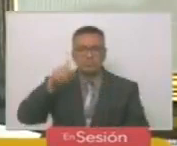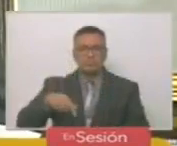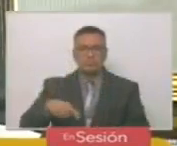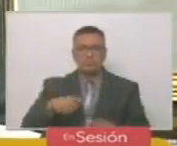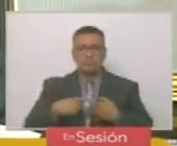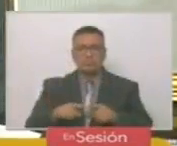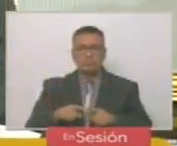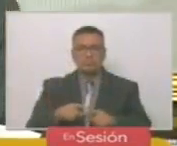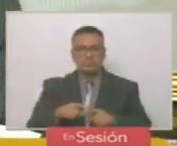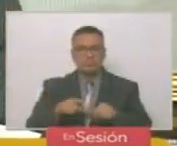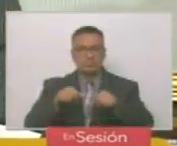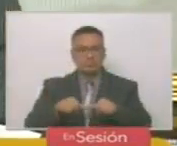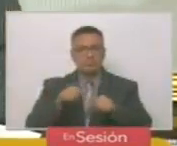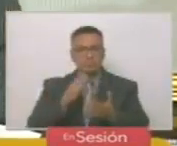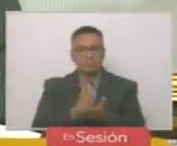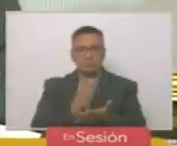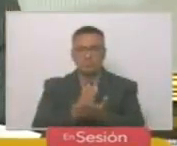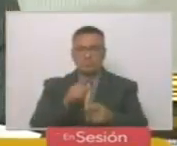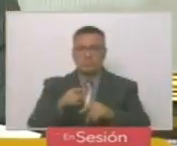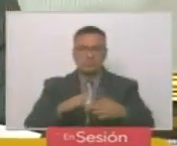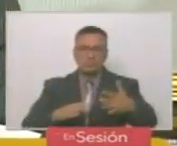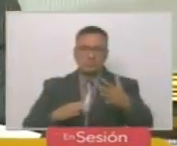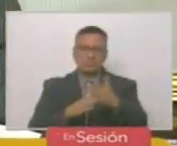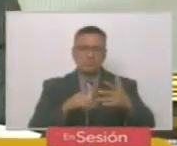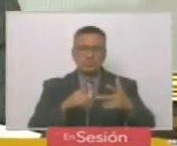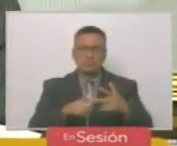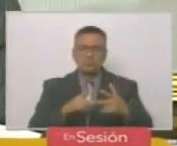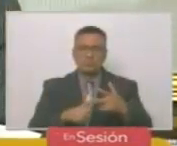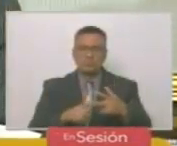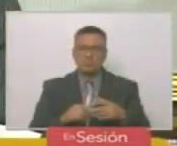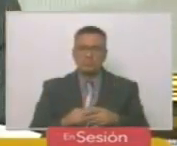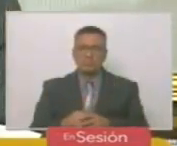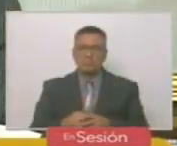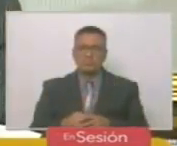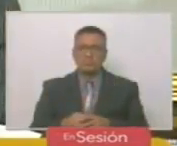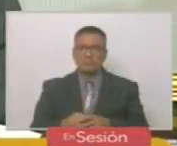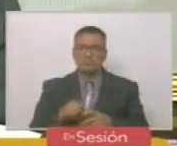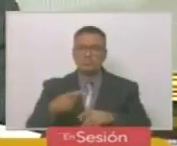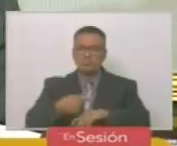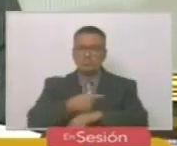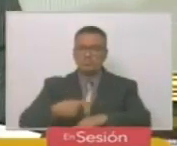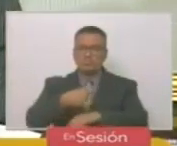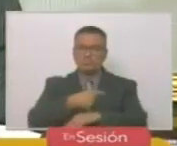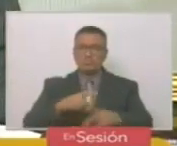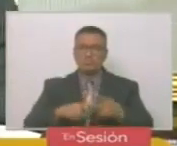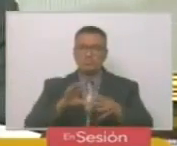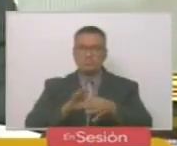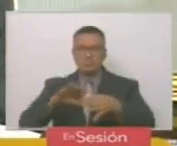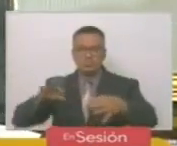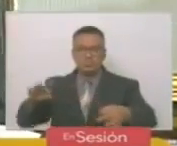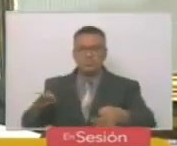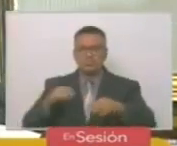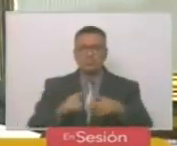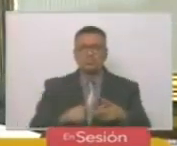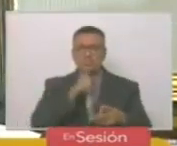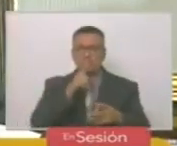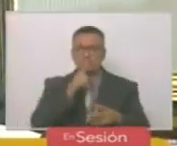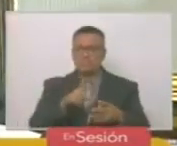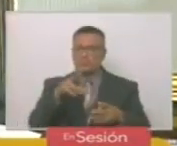que persisten en los bloqueos, en la búsqueda de un aislamiento estéril que